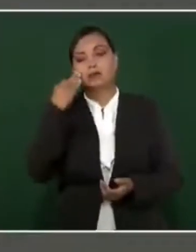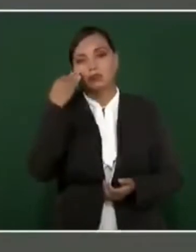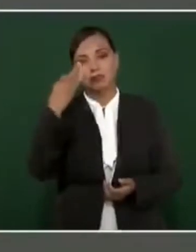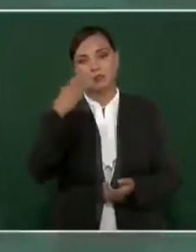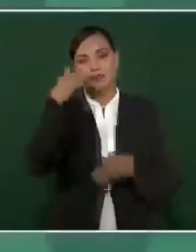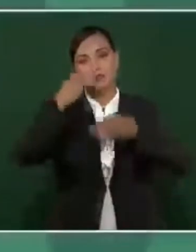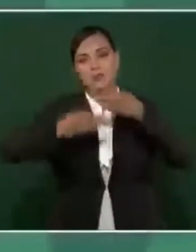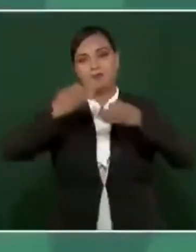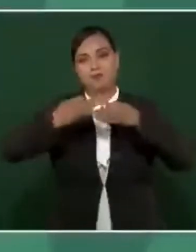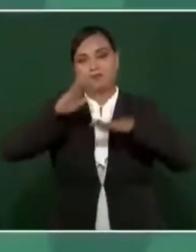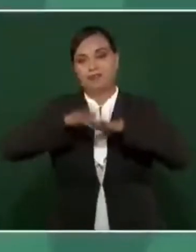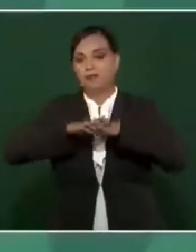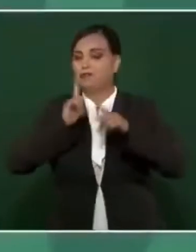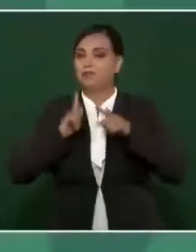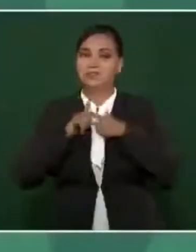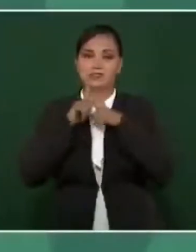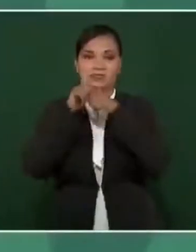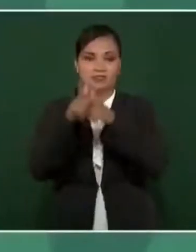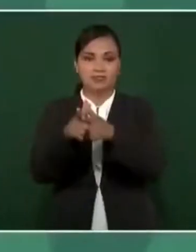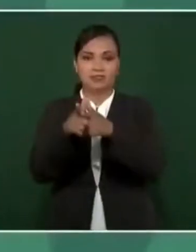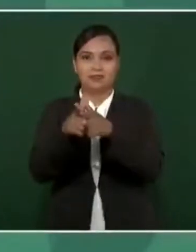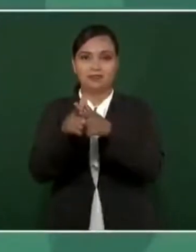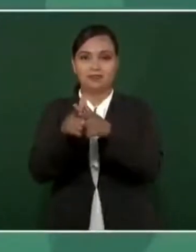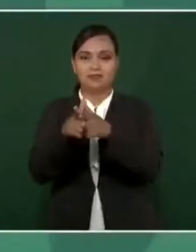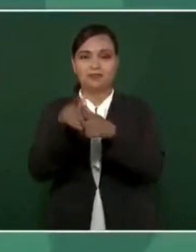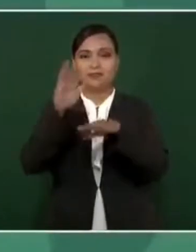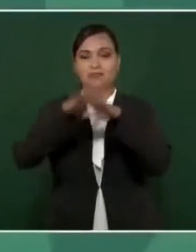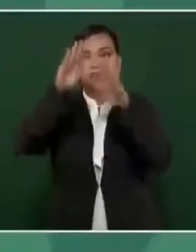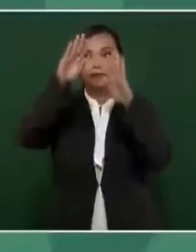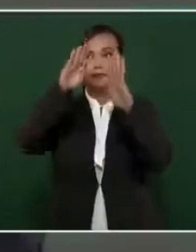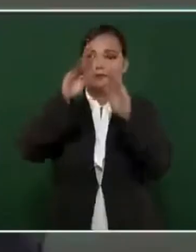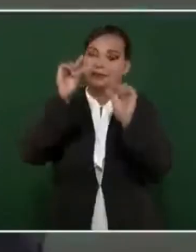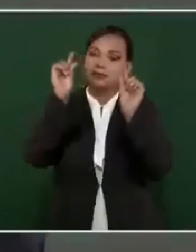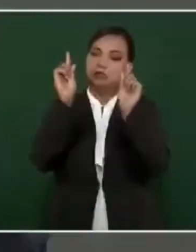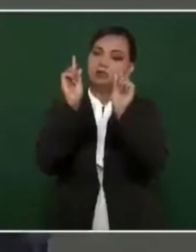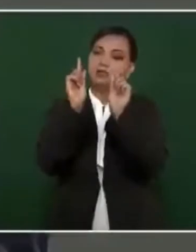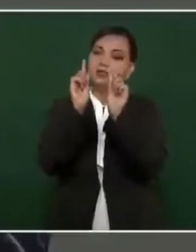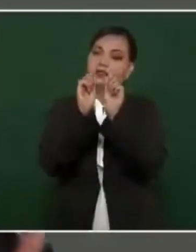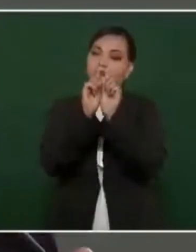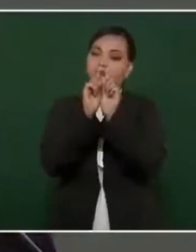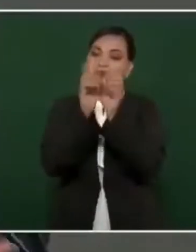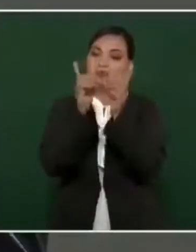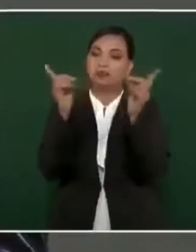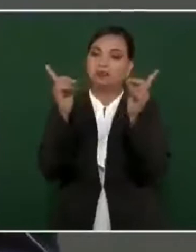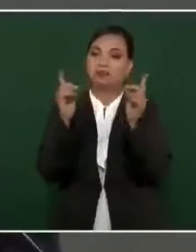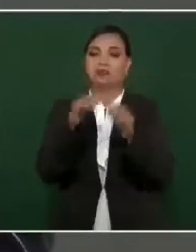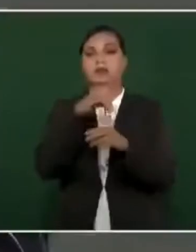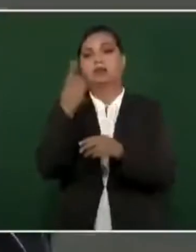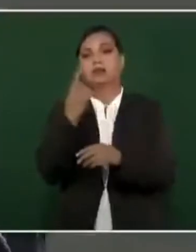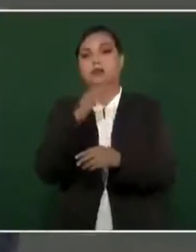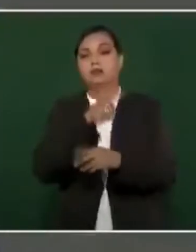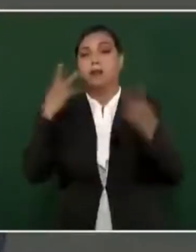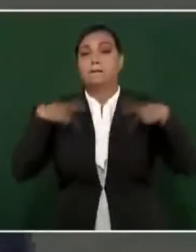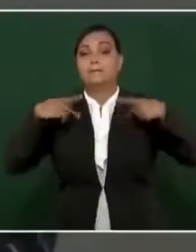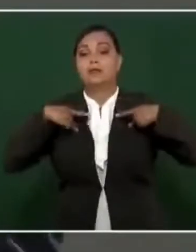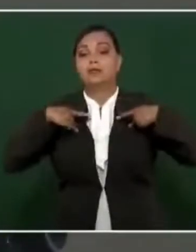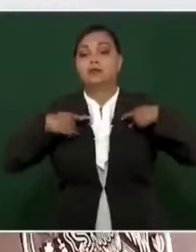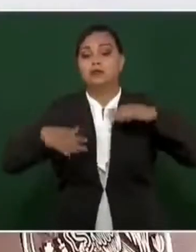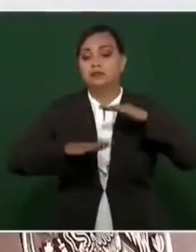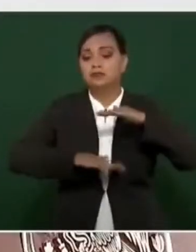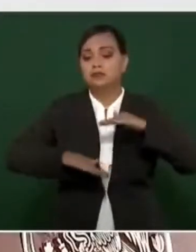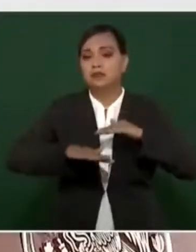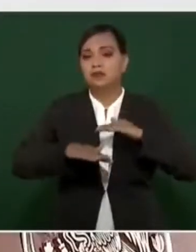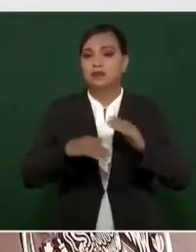brecha y que la gente de abajo esté cada vez mejor, que es la mayoría. Ese